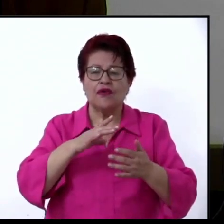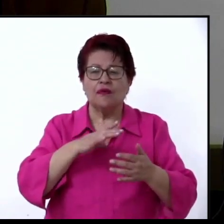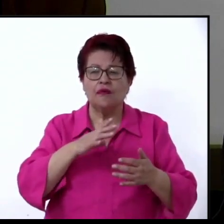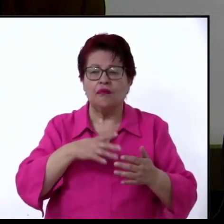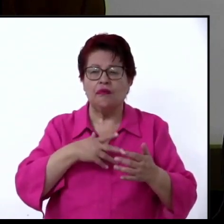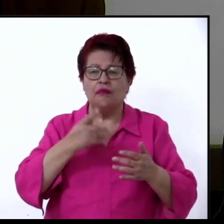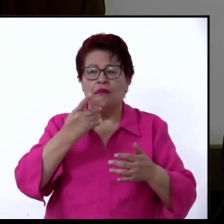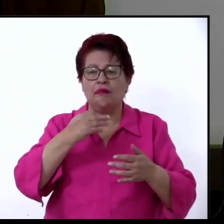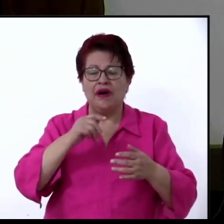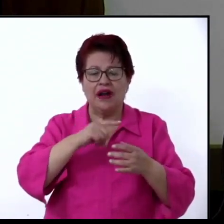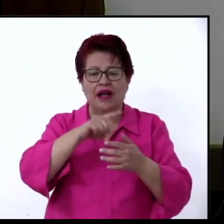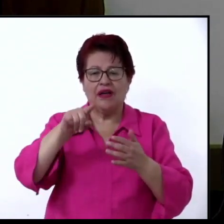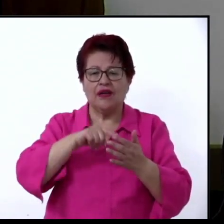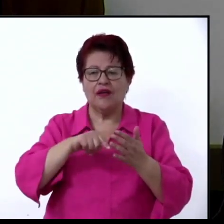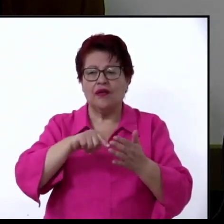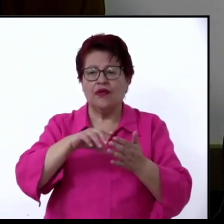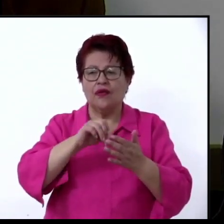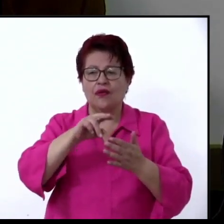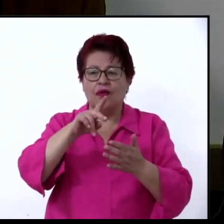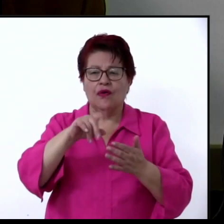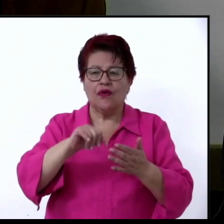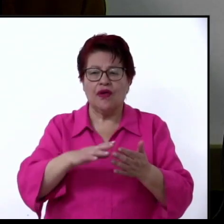para personas jóvenes.